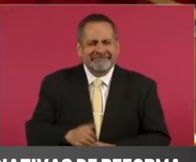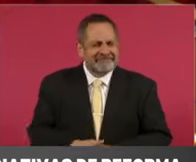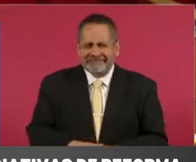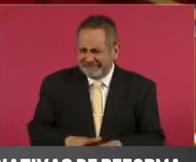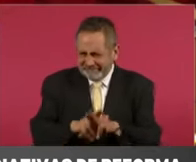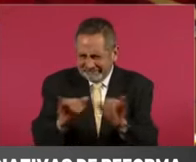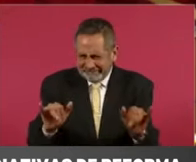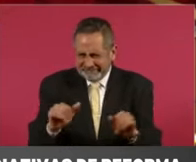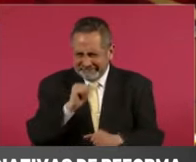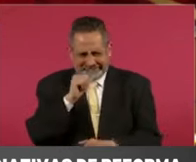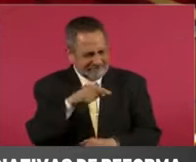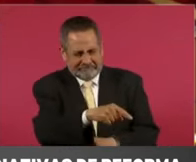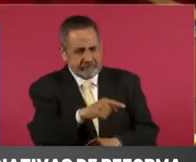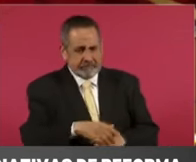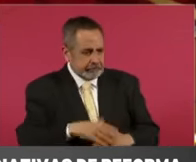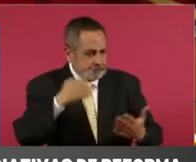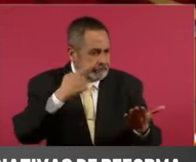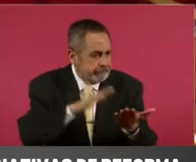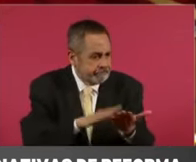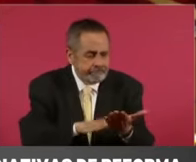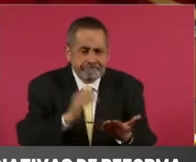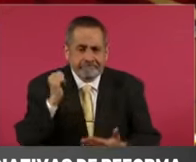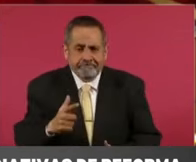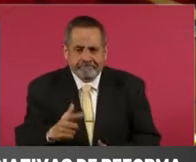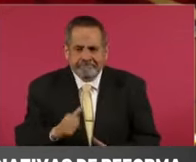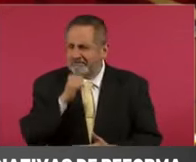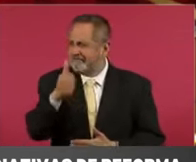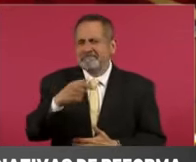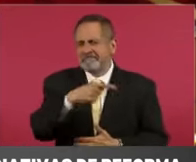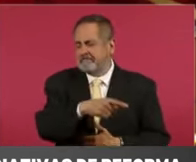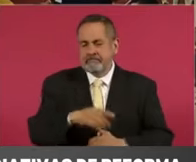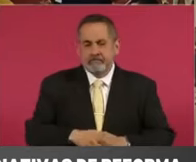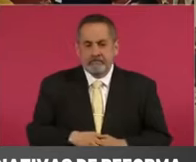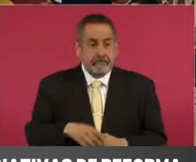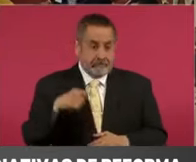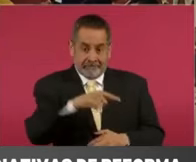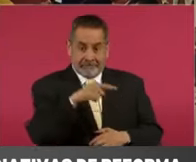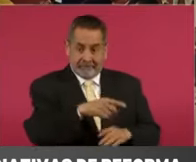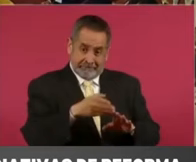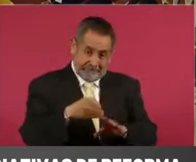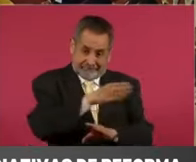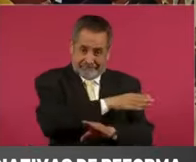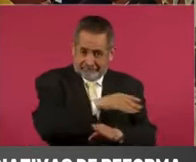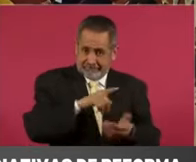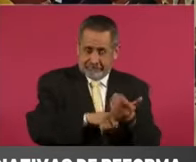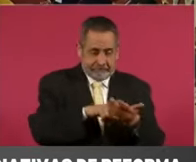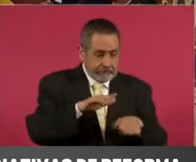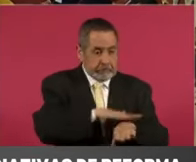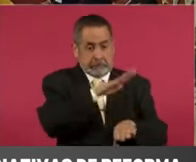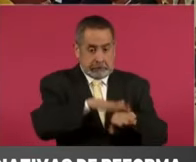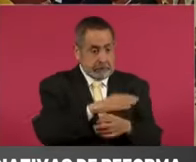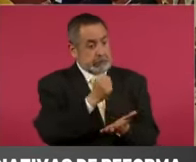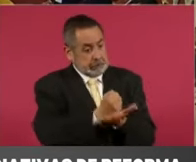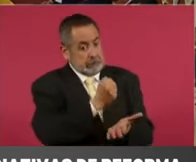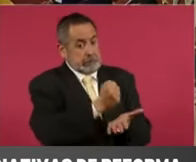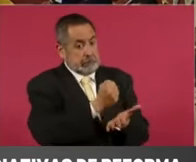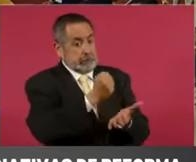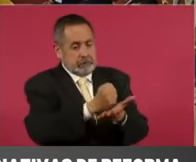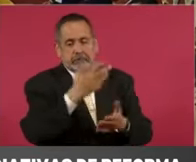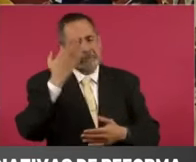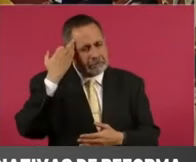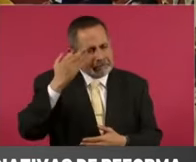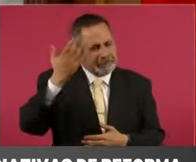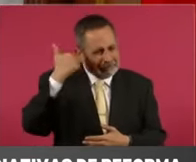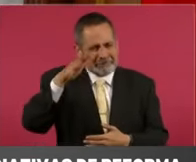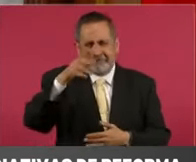nada que lo demuestre. Todo lo aprobado por los legisladores en ese